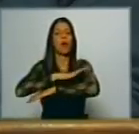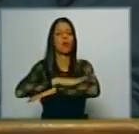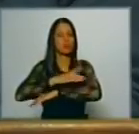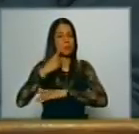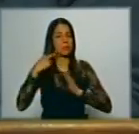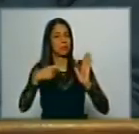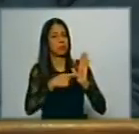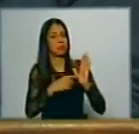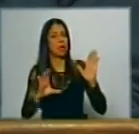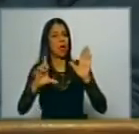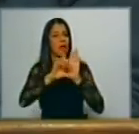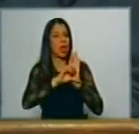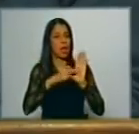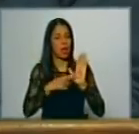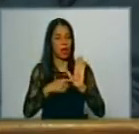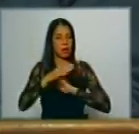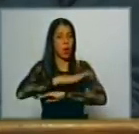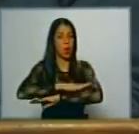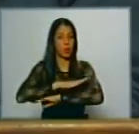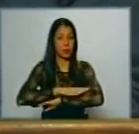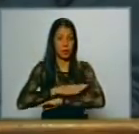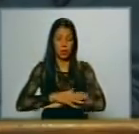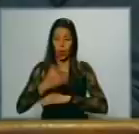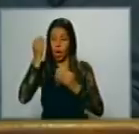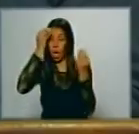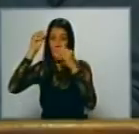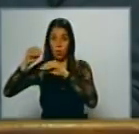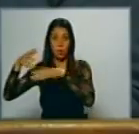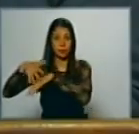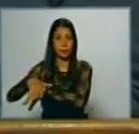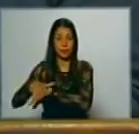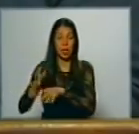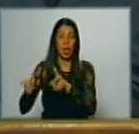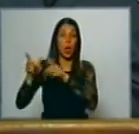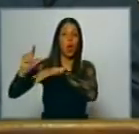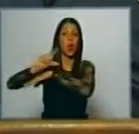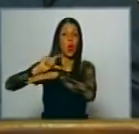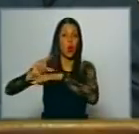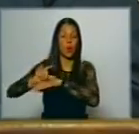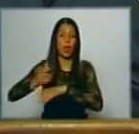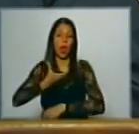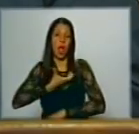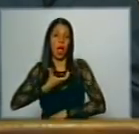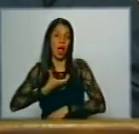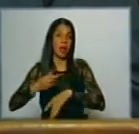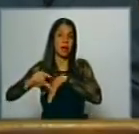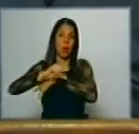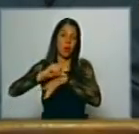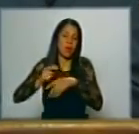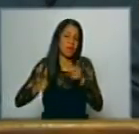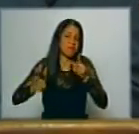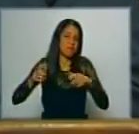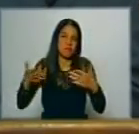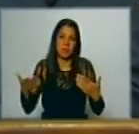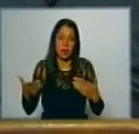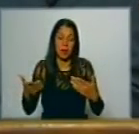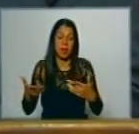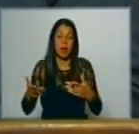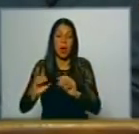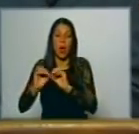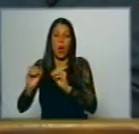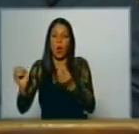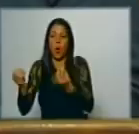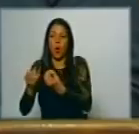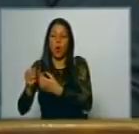esta ley constitucional en coordinación con las autoridades competentes en la materia. El órgano del